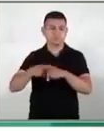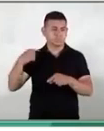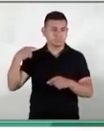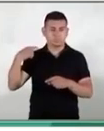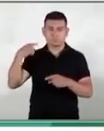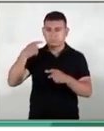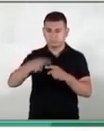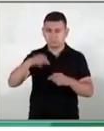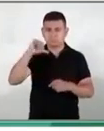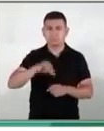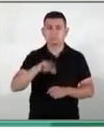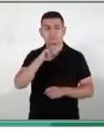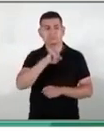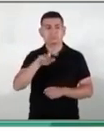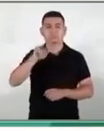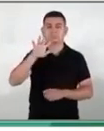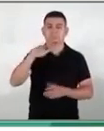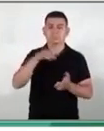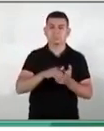de